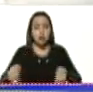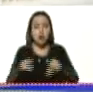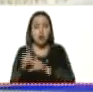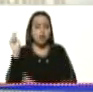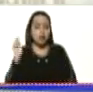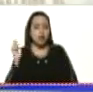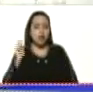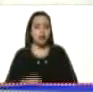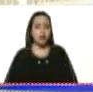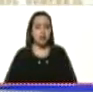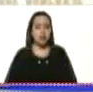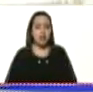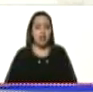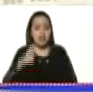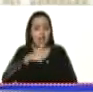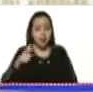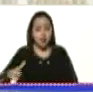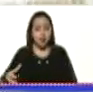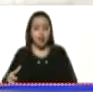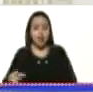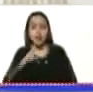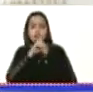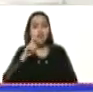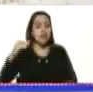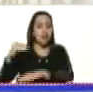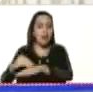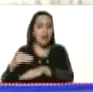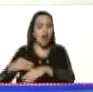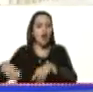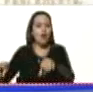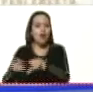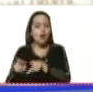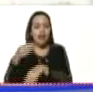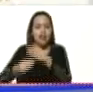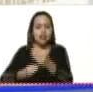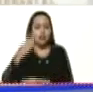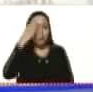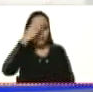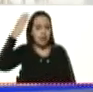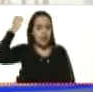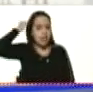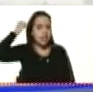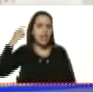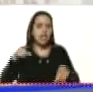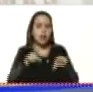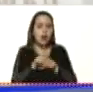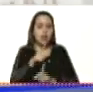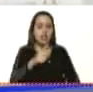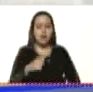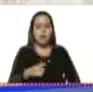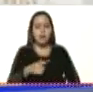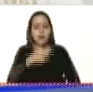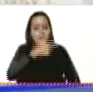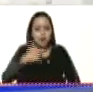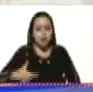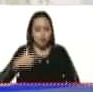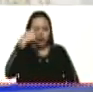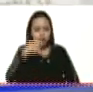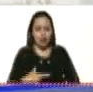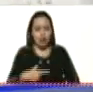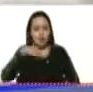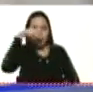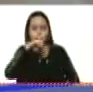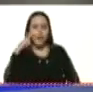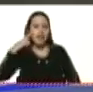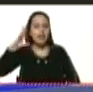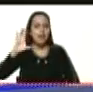Miranda señores y padres de la patria. En la Junta Suprema, Rocio Nieves